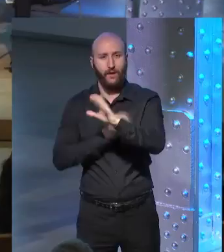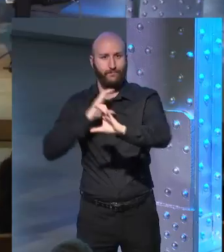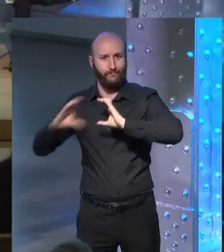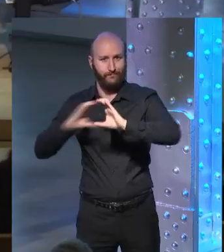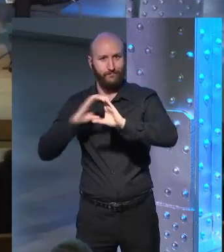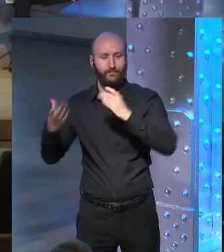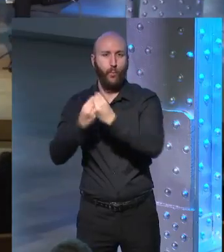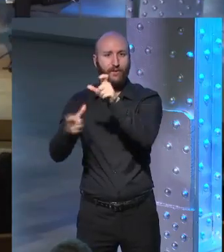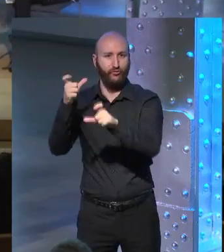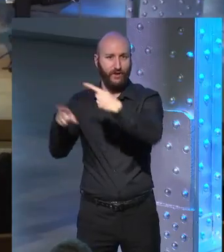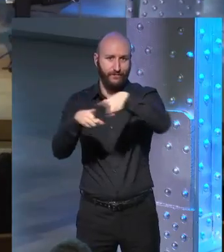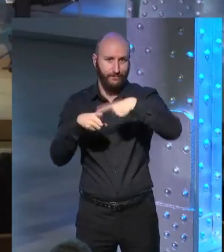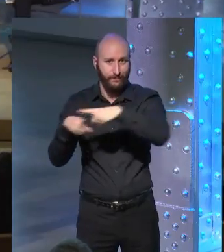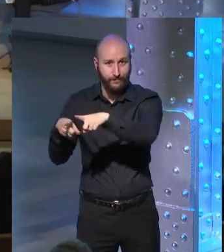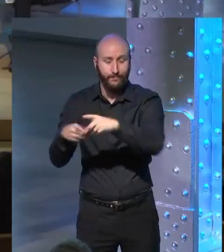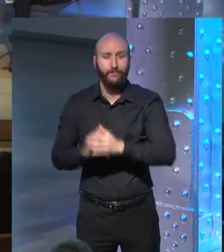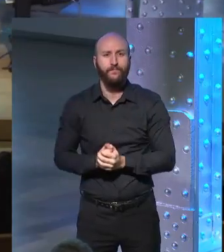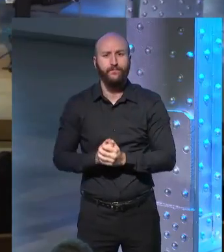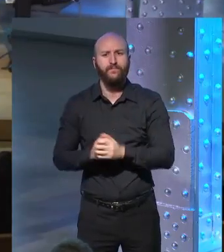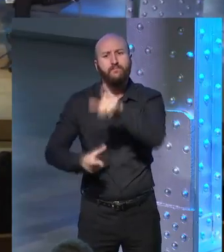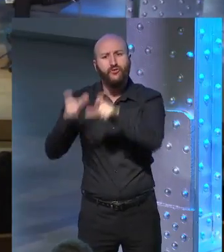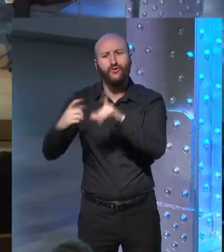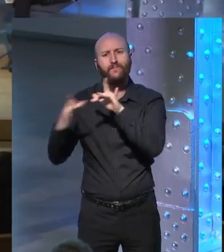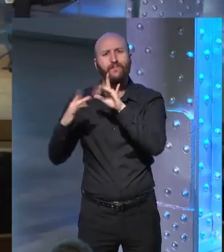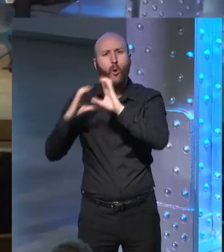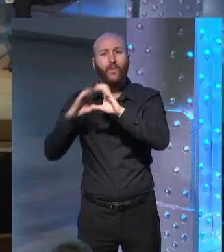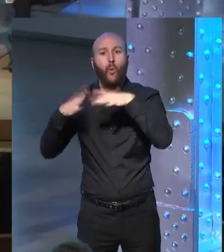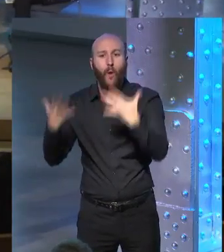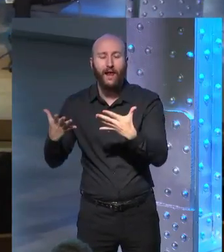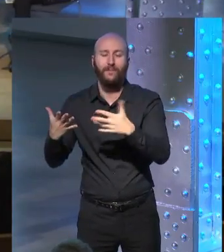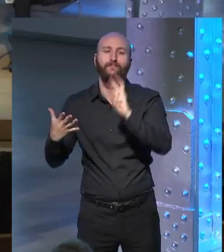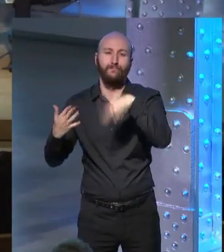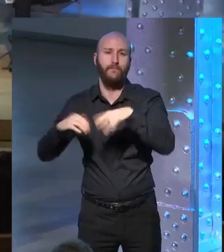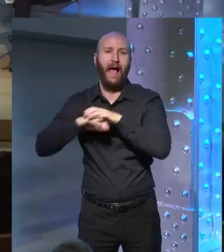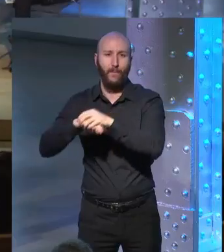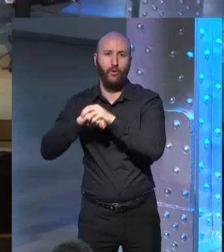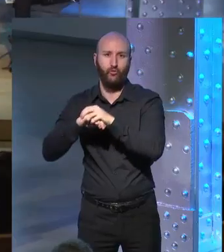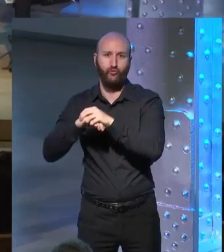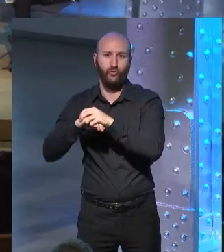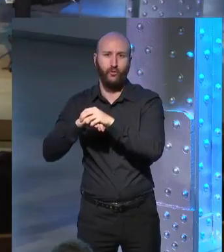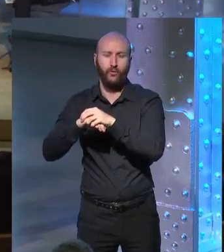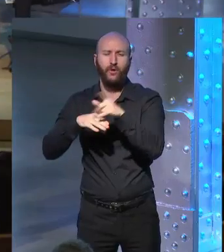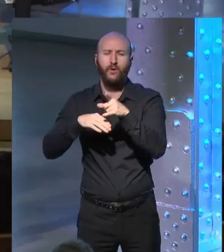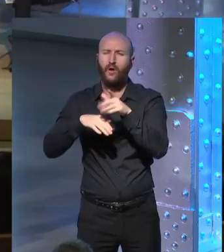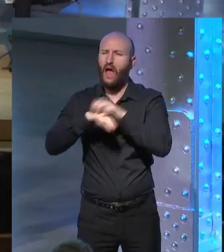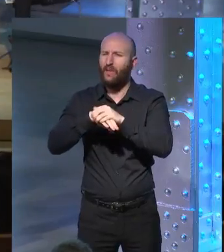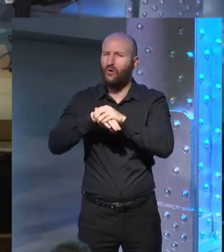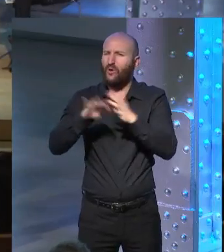otras personas. ¿Y con qué personas te comunicas? Con tus amigos. ¿Cuál es el concepto de amistad?